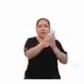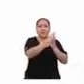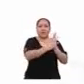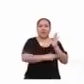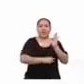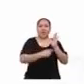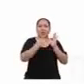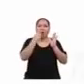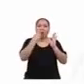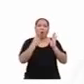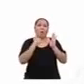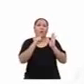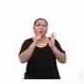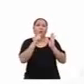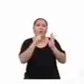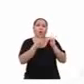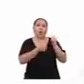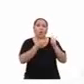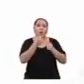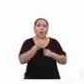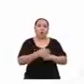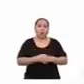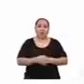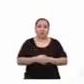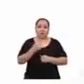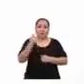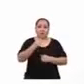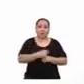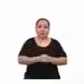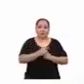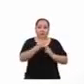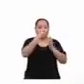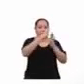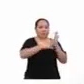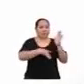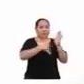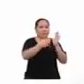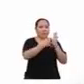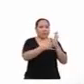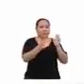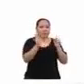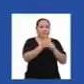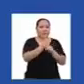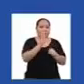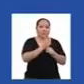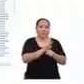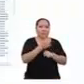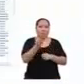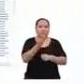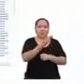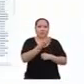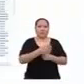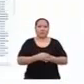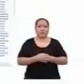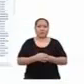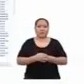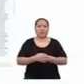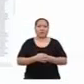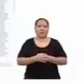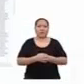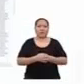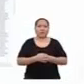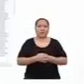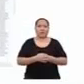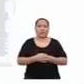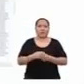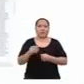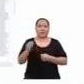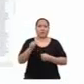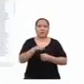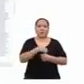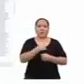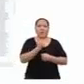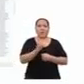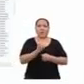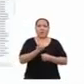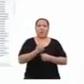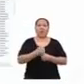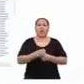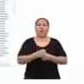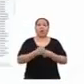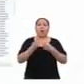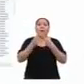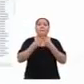género. Aquí está la tabla más completa. Mire, otra columna señala la masa